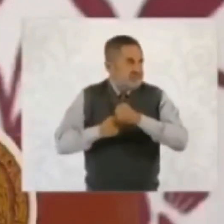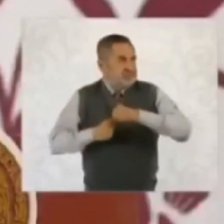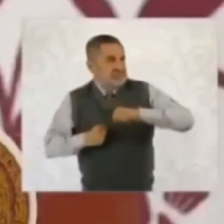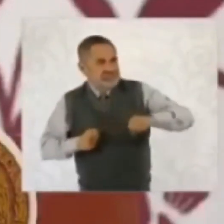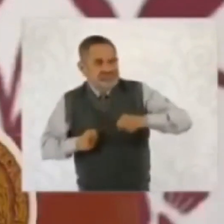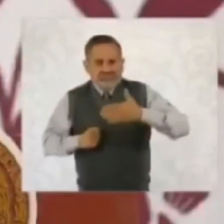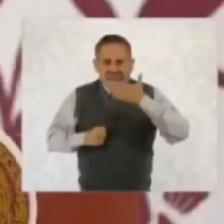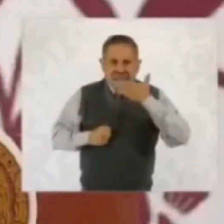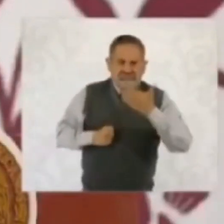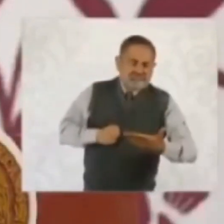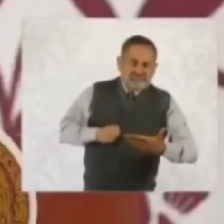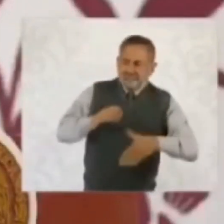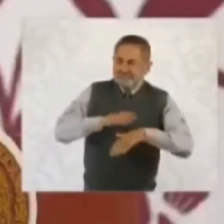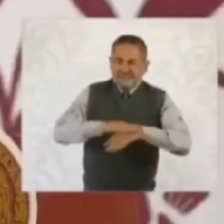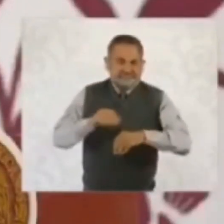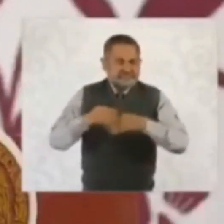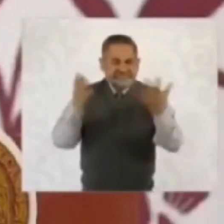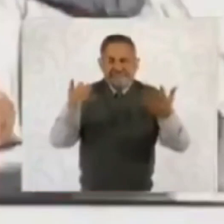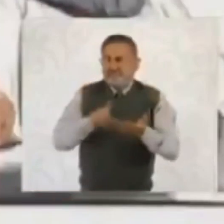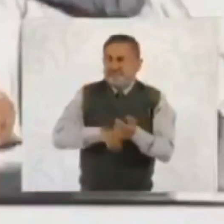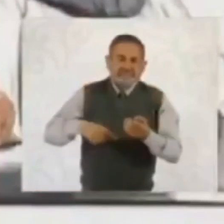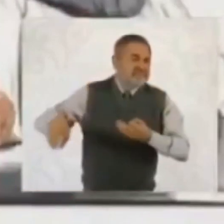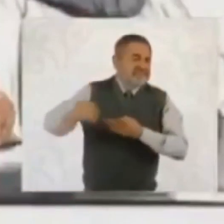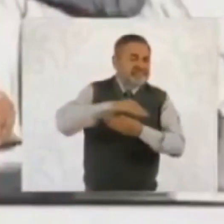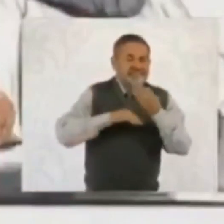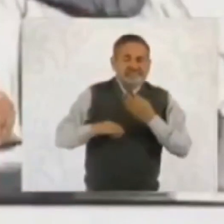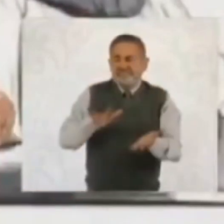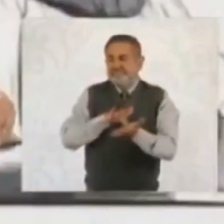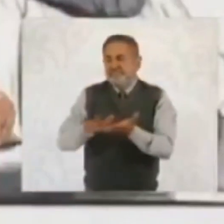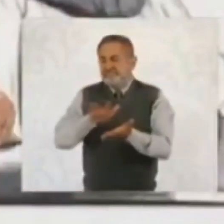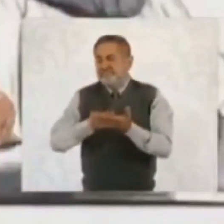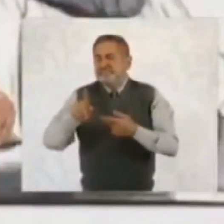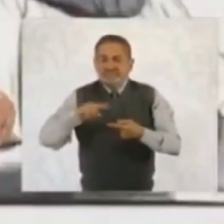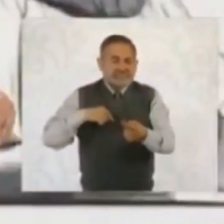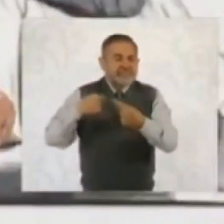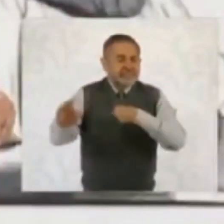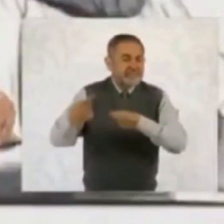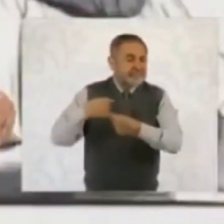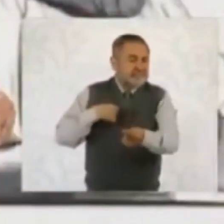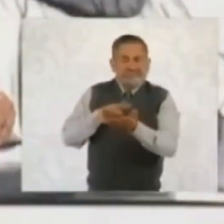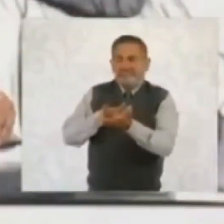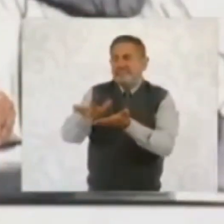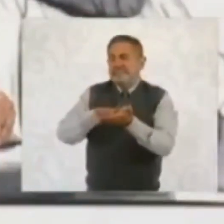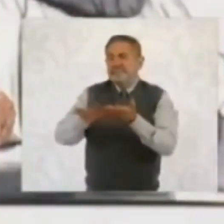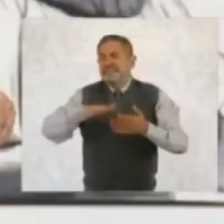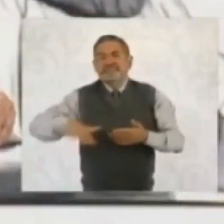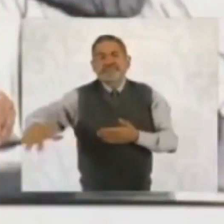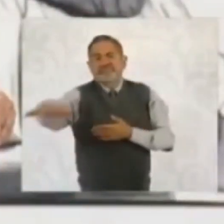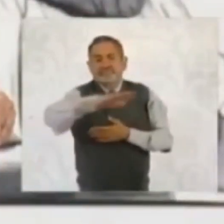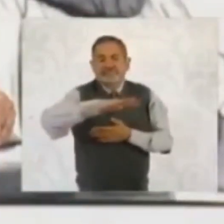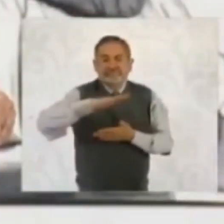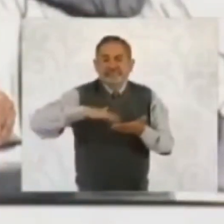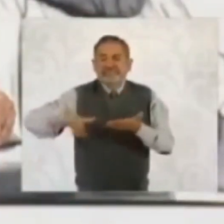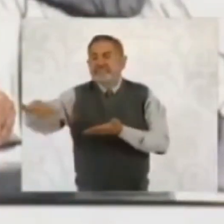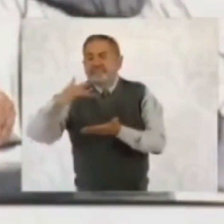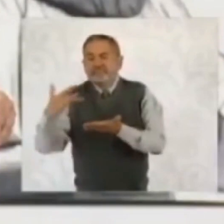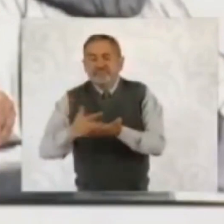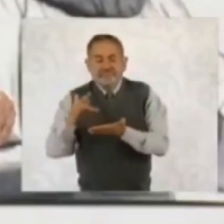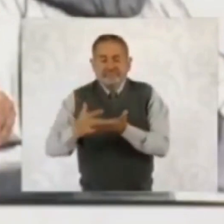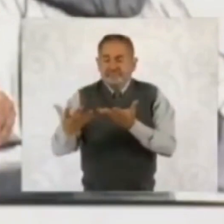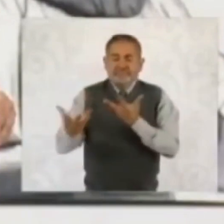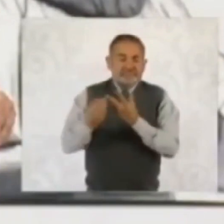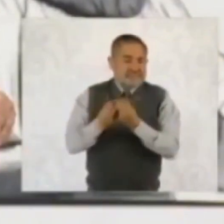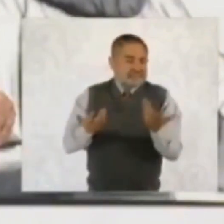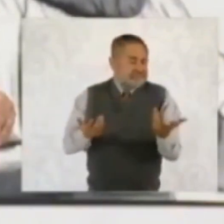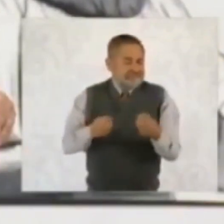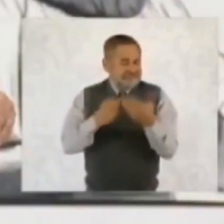fuerza radica en el apoyo al pueblo y en ser un gobierno del pueblo. Y ese es frente a cualquier tema,